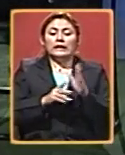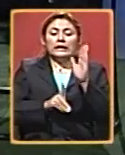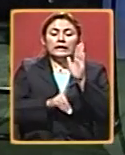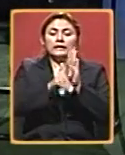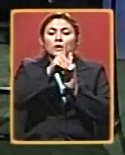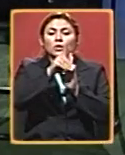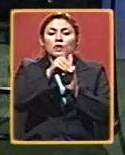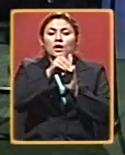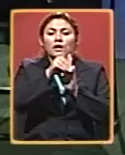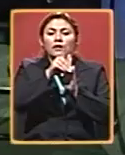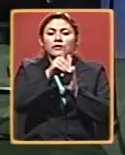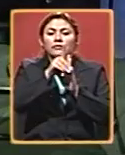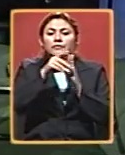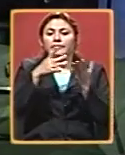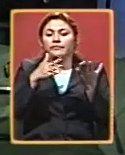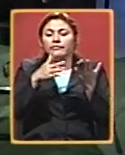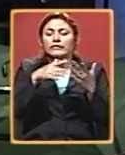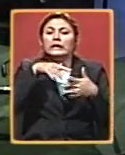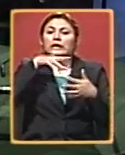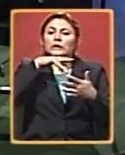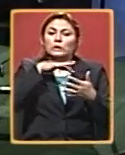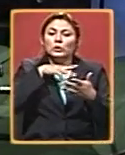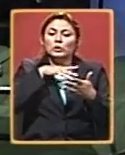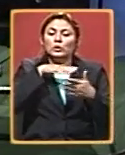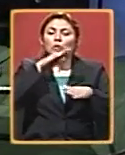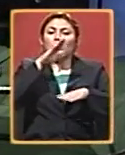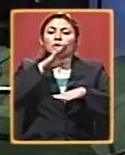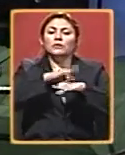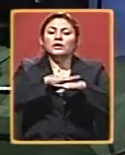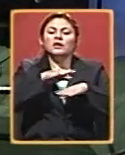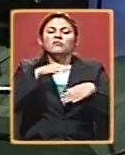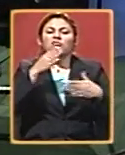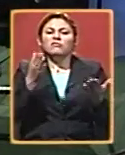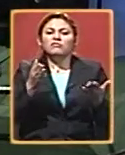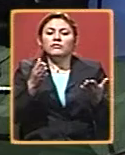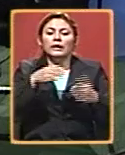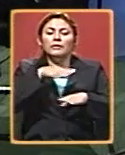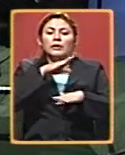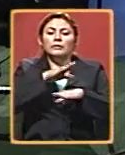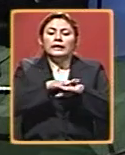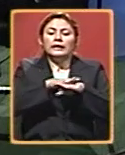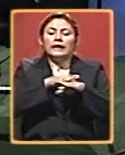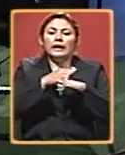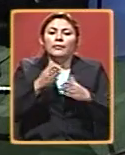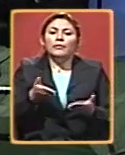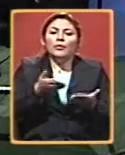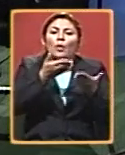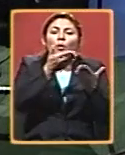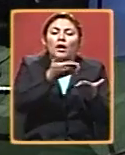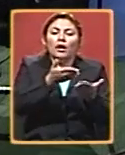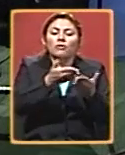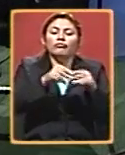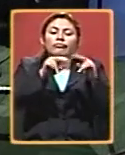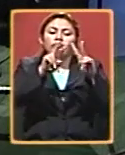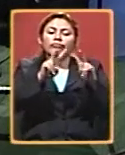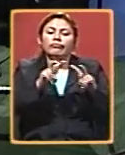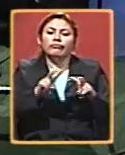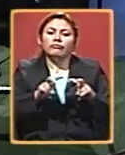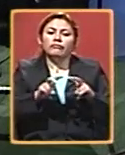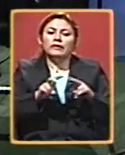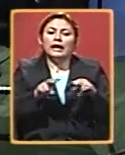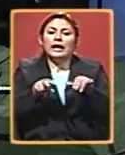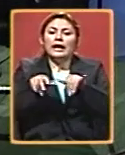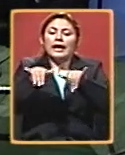desarrollar un estudio que permitiera proveer un análisis de la